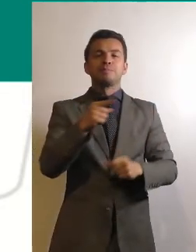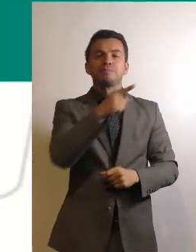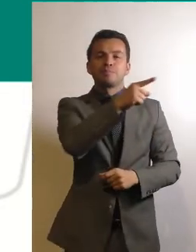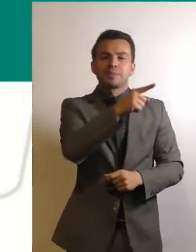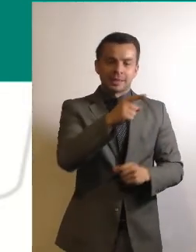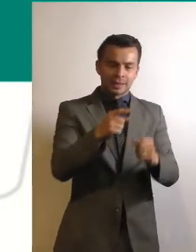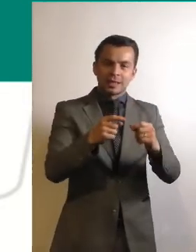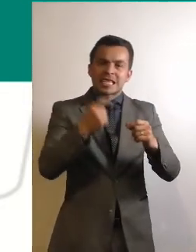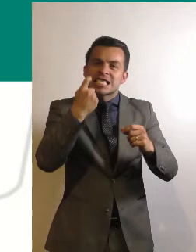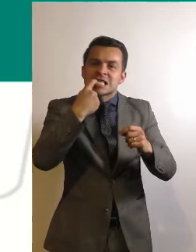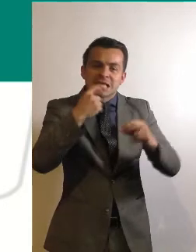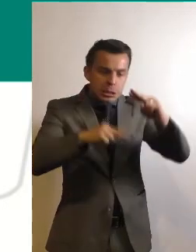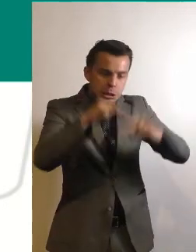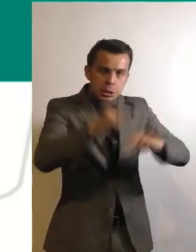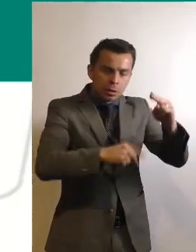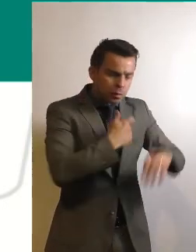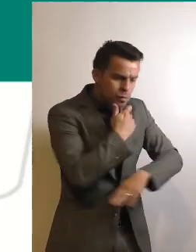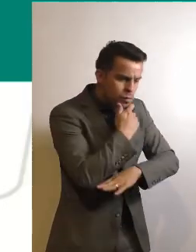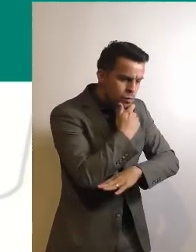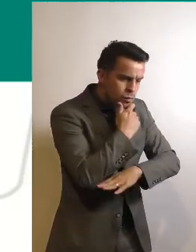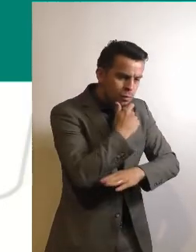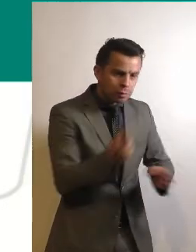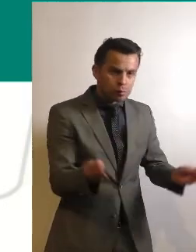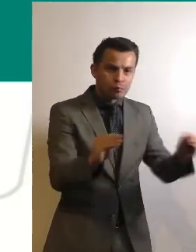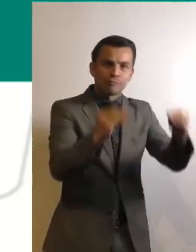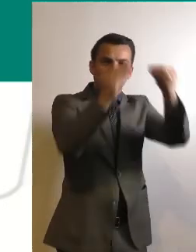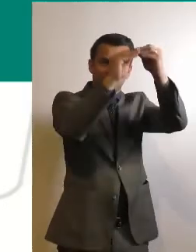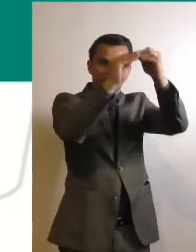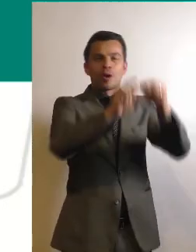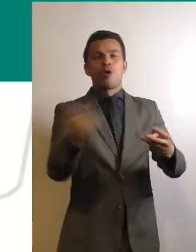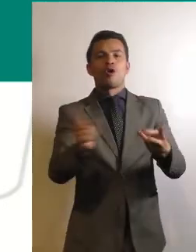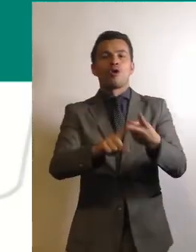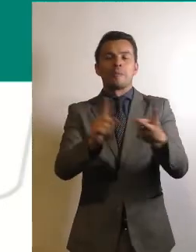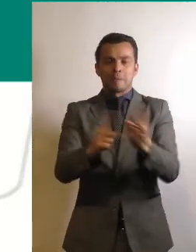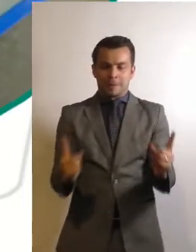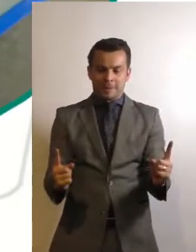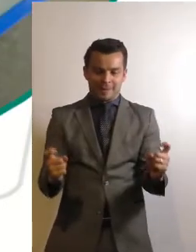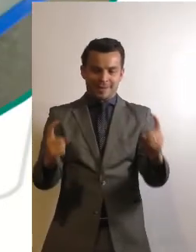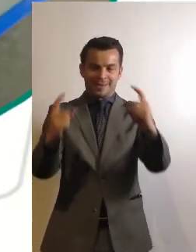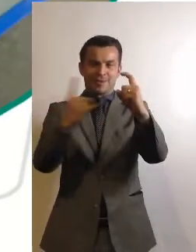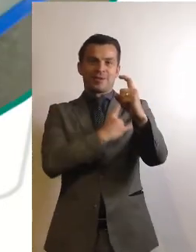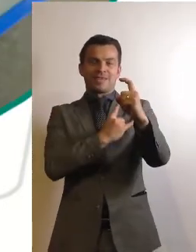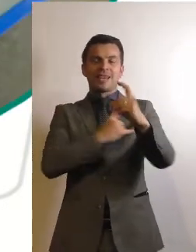universidad y la ubicación del símbolo de la universidad sobre la carrera novena,